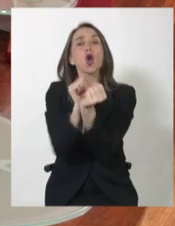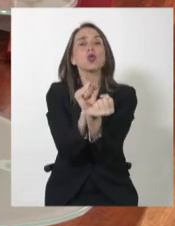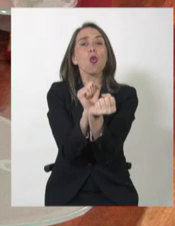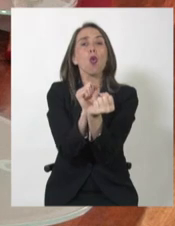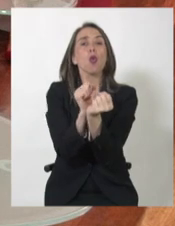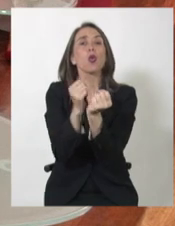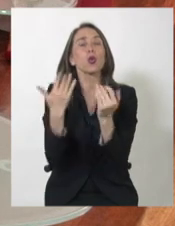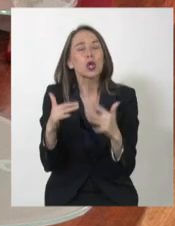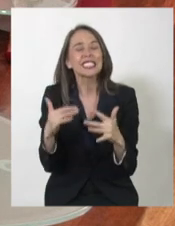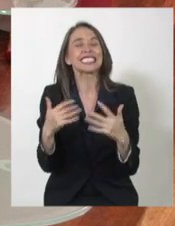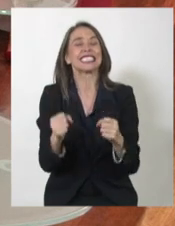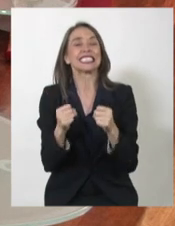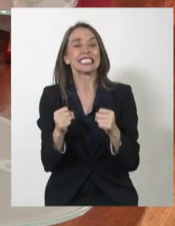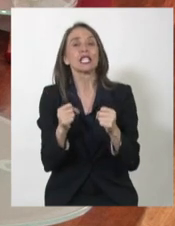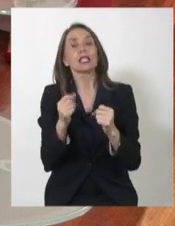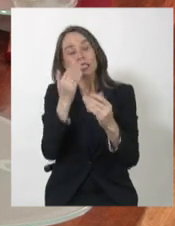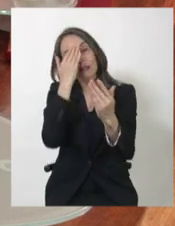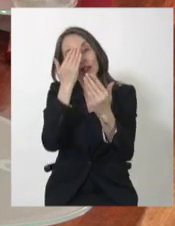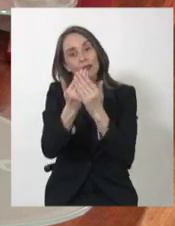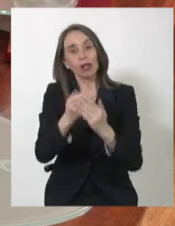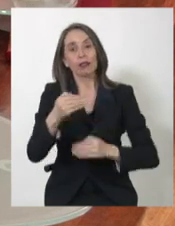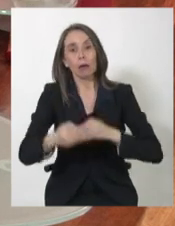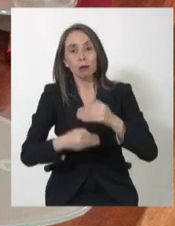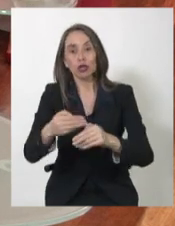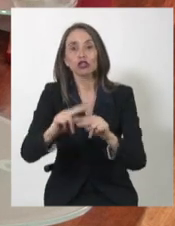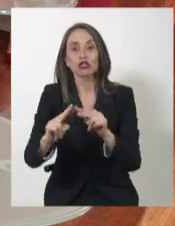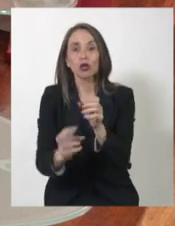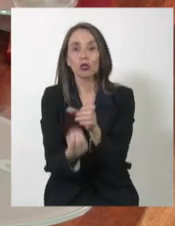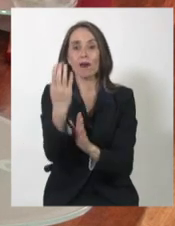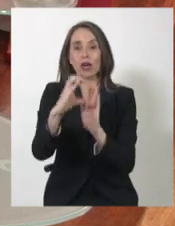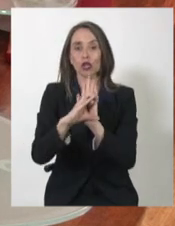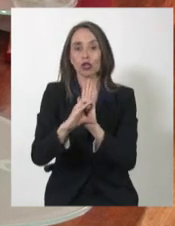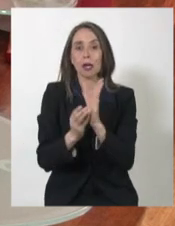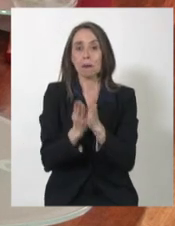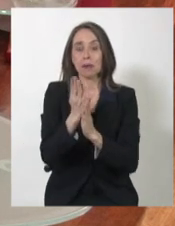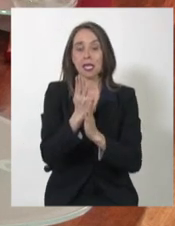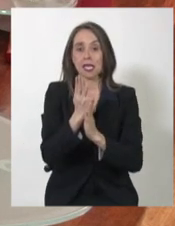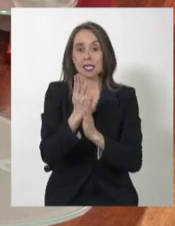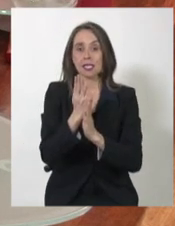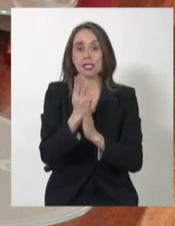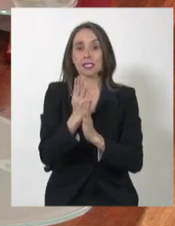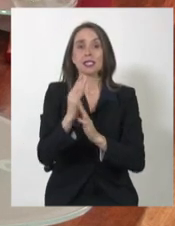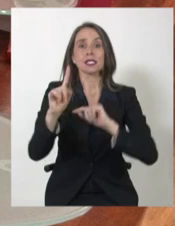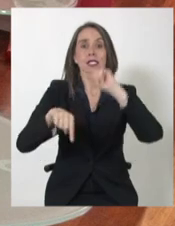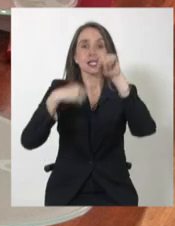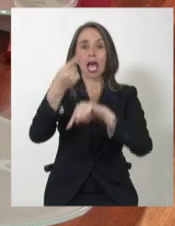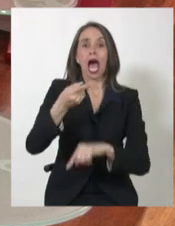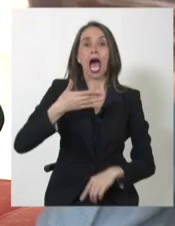enfrentar este proceso constituyente que deberíamos iniciar en abril 2020?